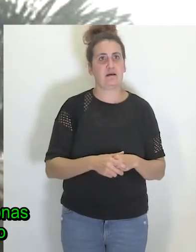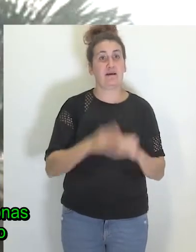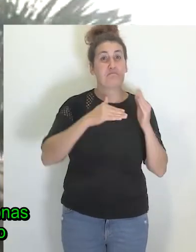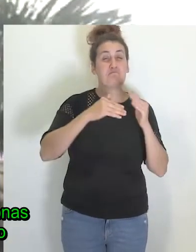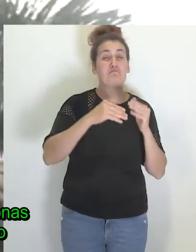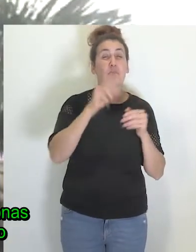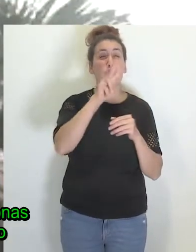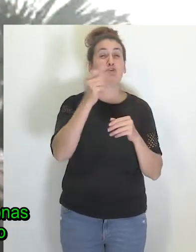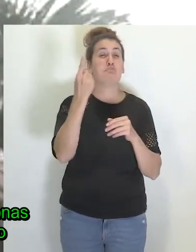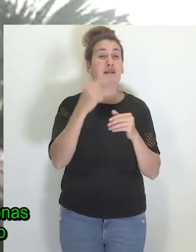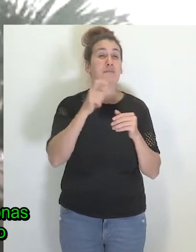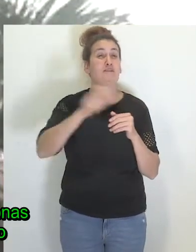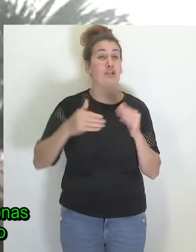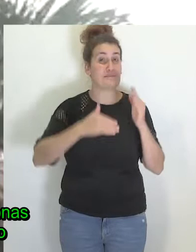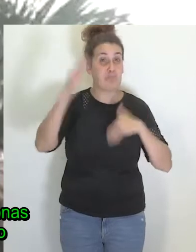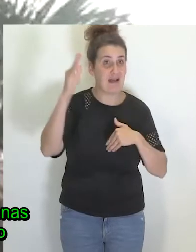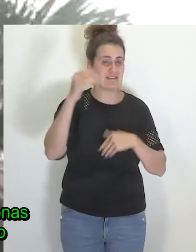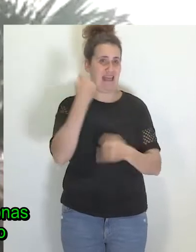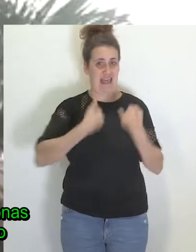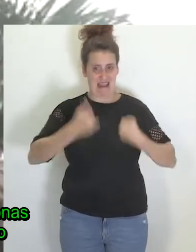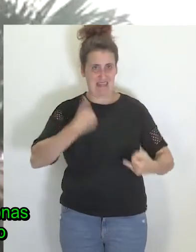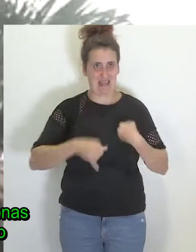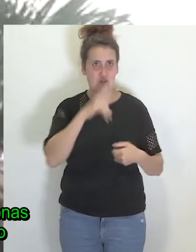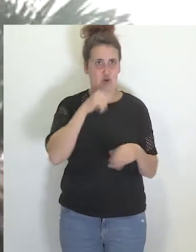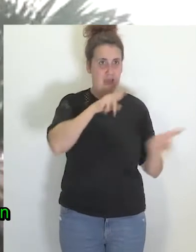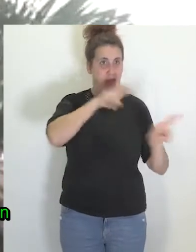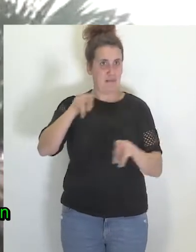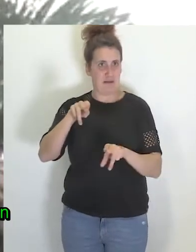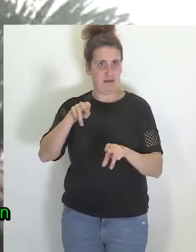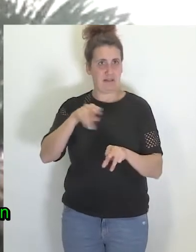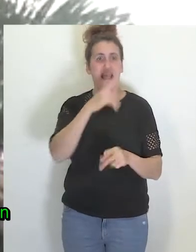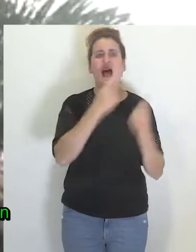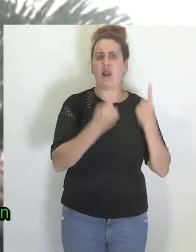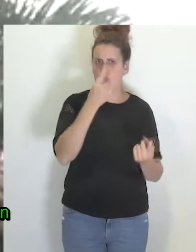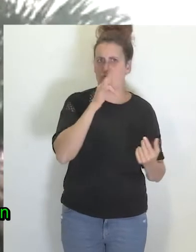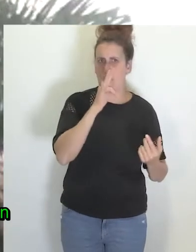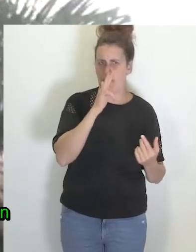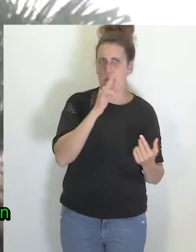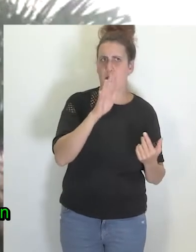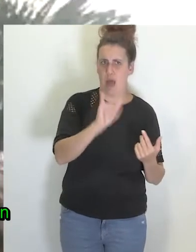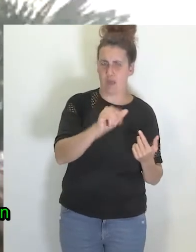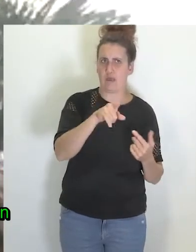Estuvimos más de 2.000 personas heridas con armas de fuego y aún hay algunos que están en estado